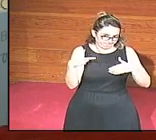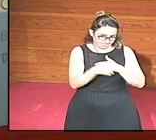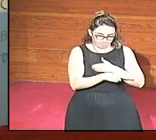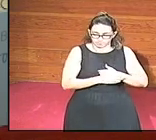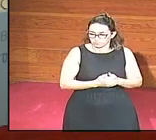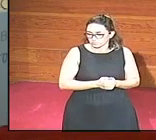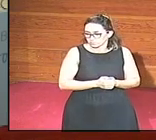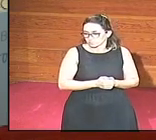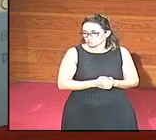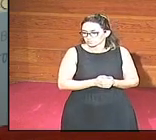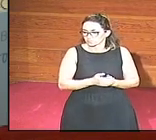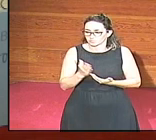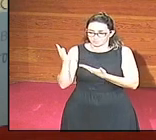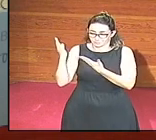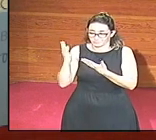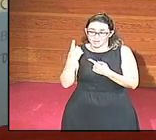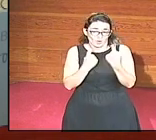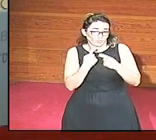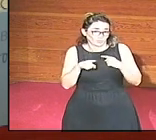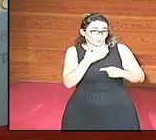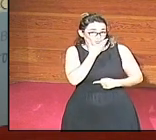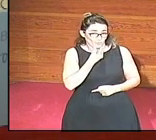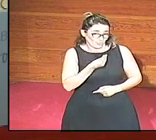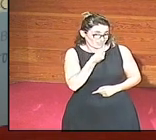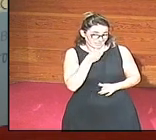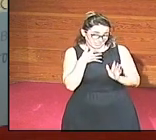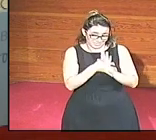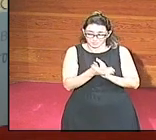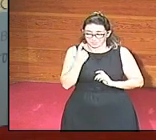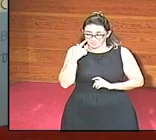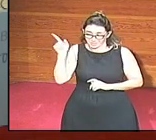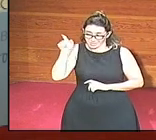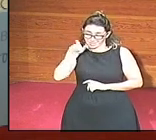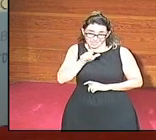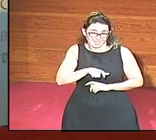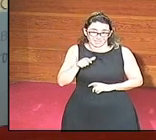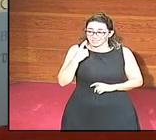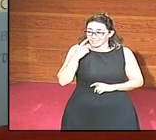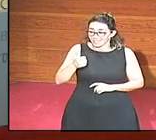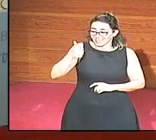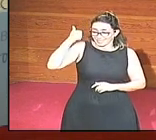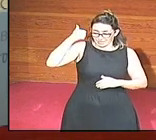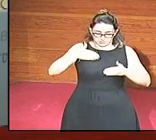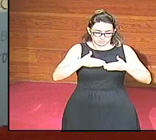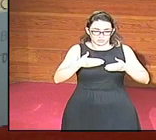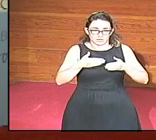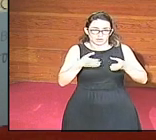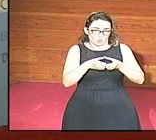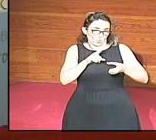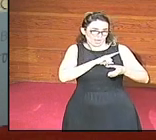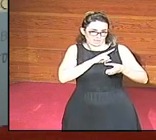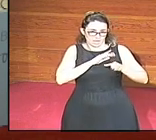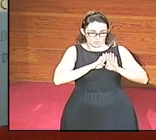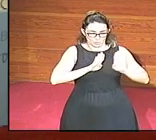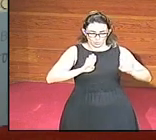Bueno, ahí siempre sitio para la belleza. Aquí está la gente, como veis. Lo que veis detrás son los muros del cuartel, esa chimenea que veis ahí son